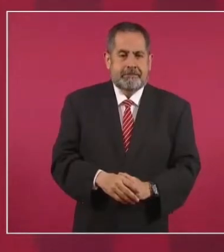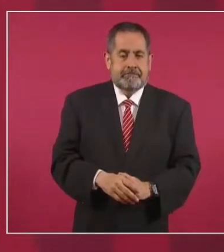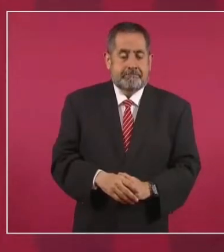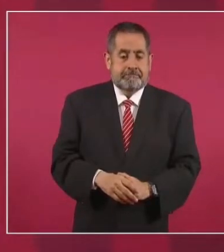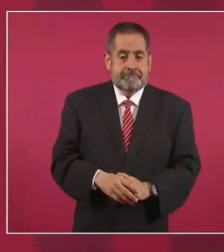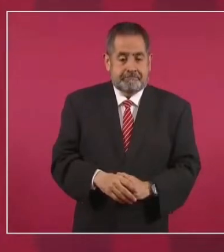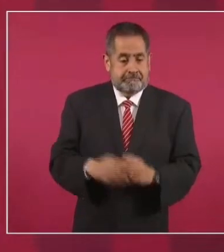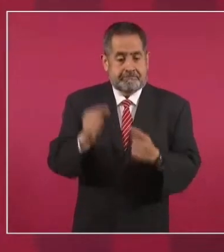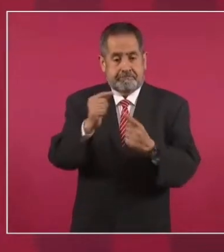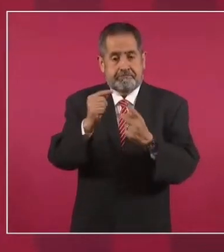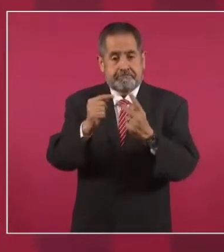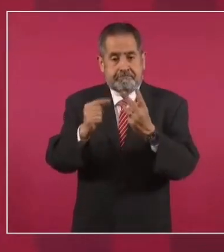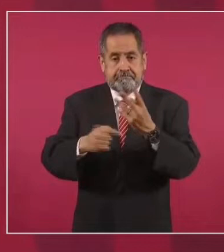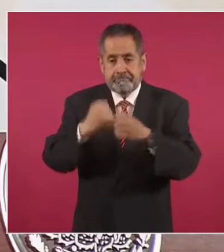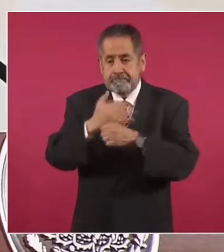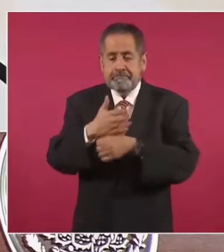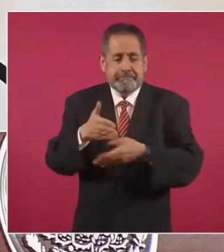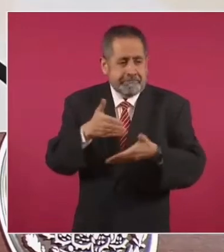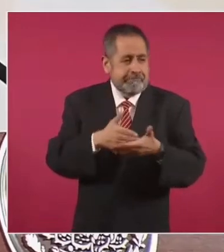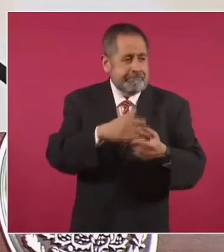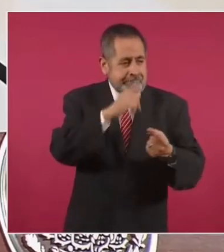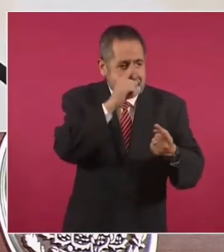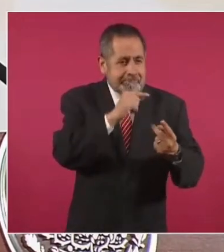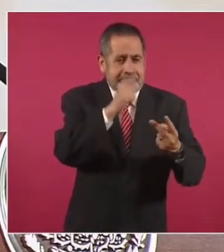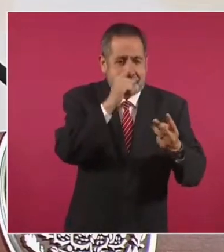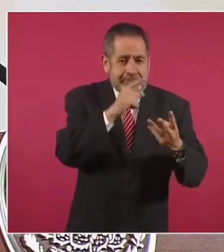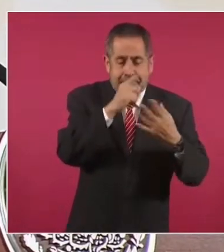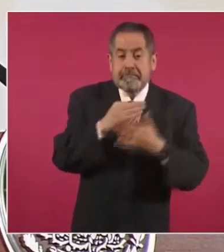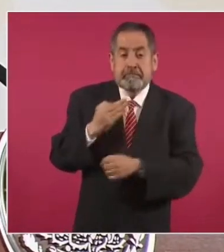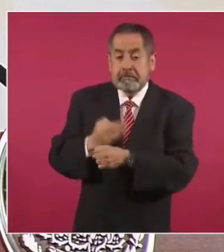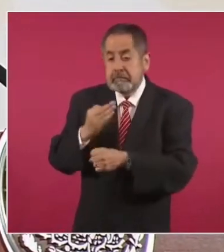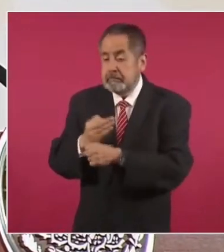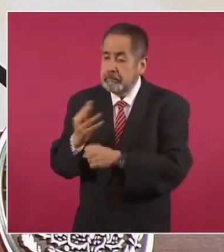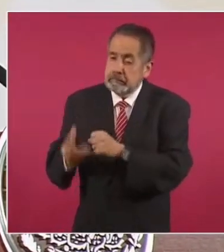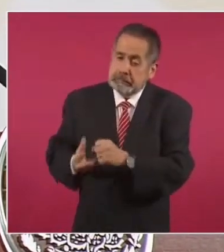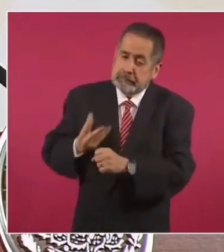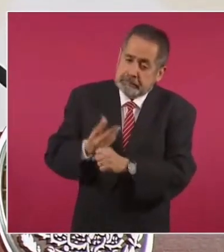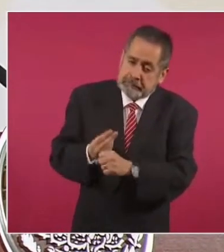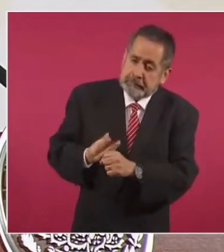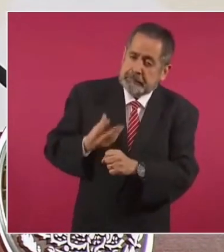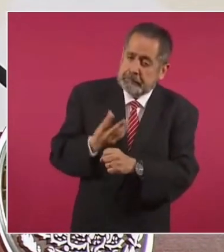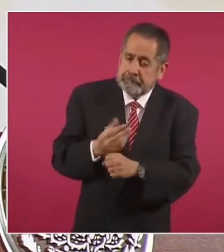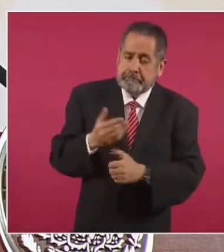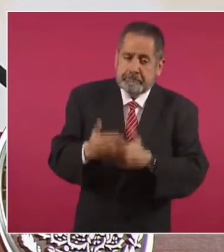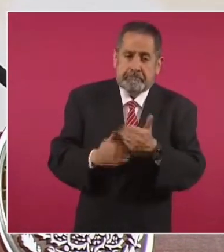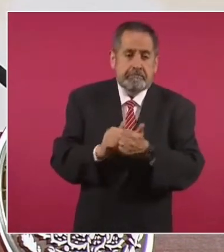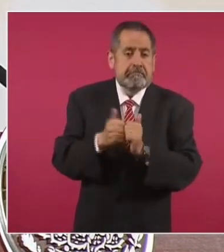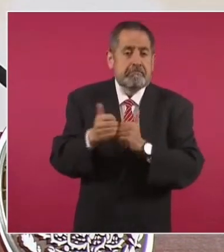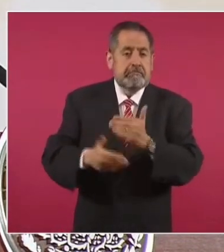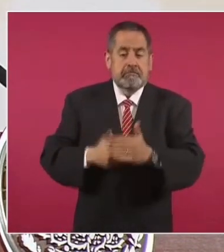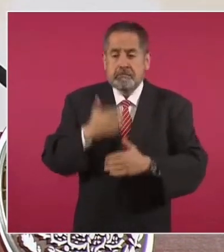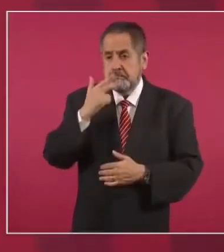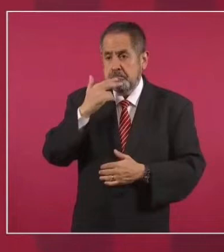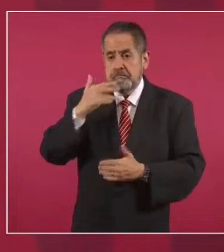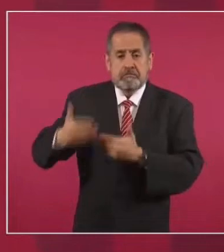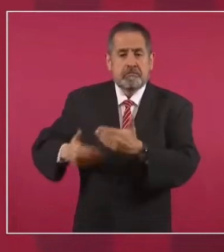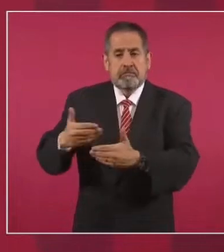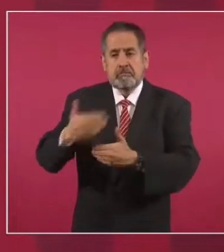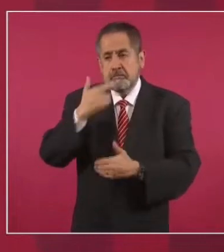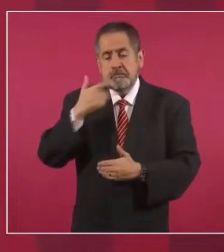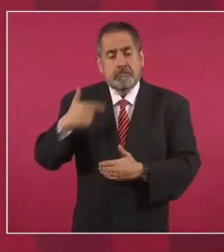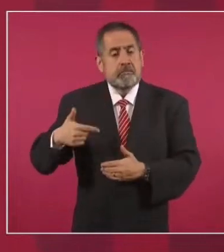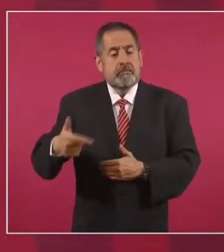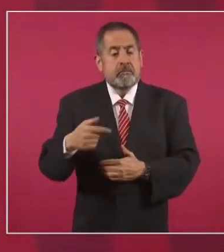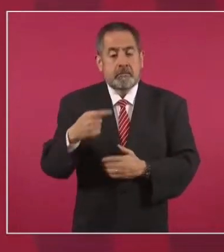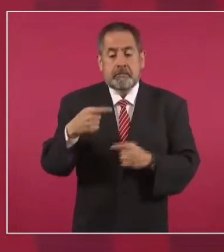esos obstáculos son los que estamos enfrentando ahora, pero vamos avanzando y el compromiso es que el